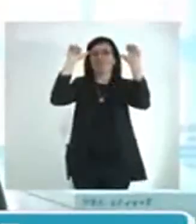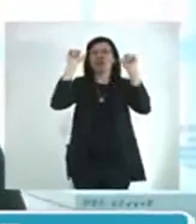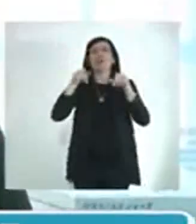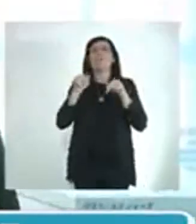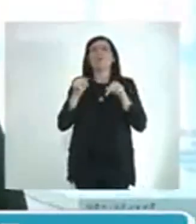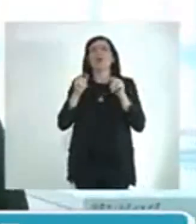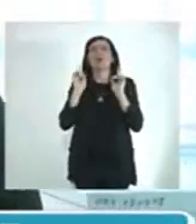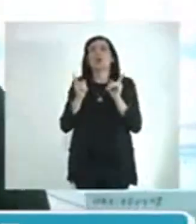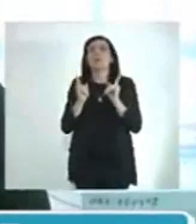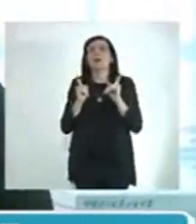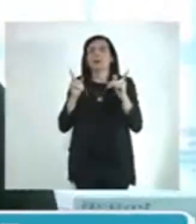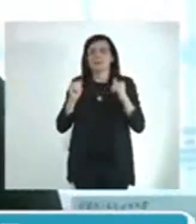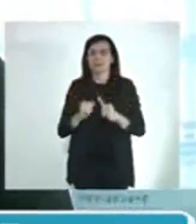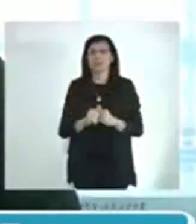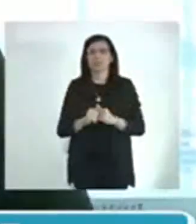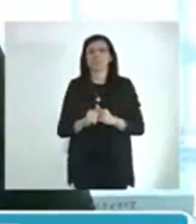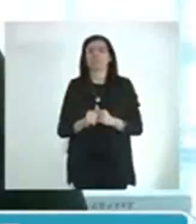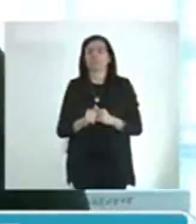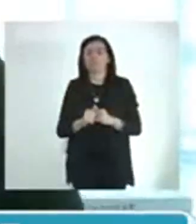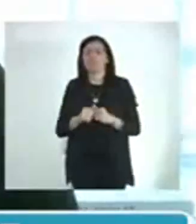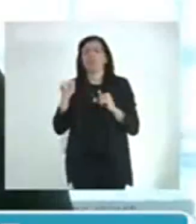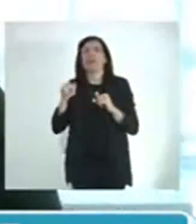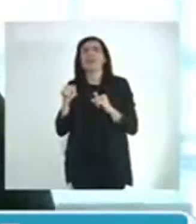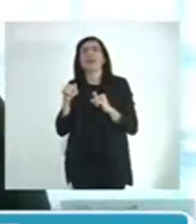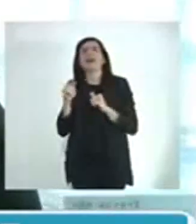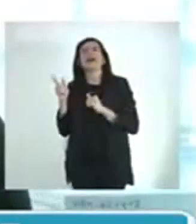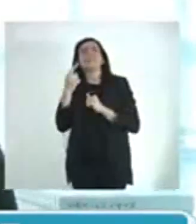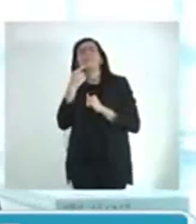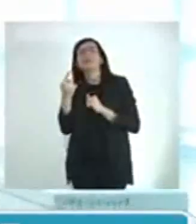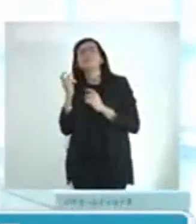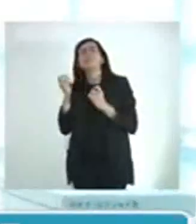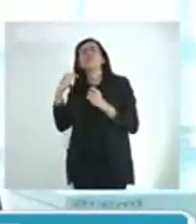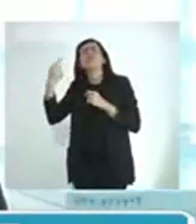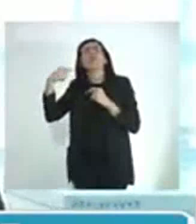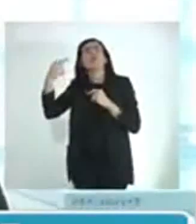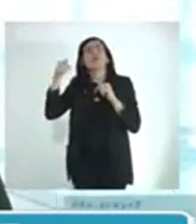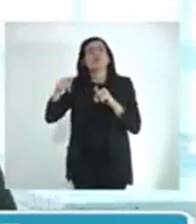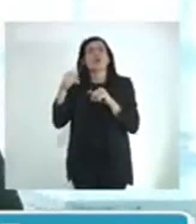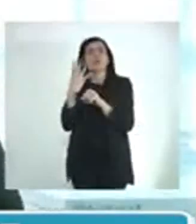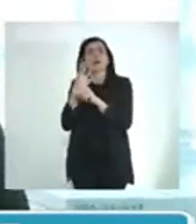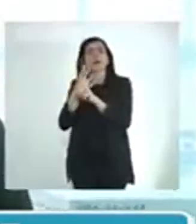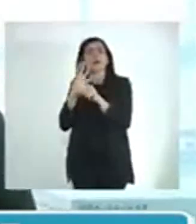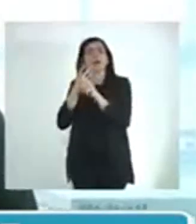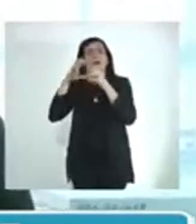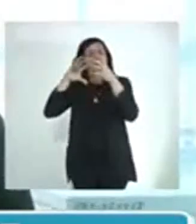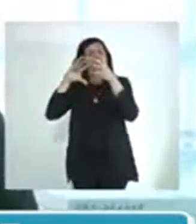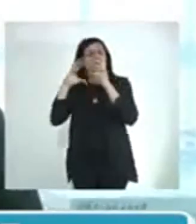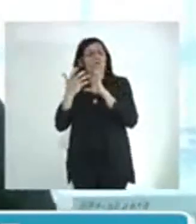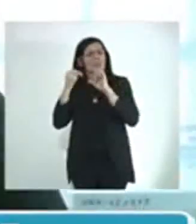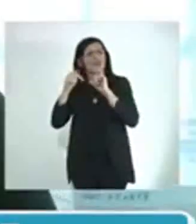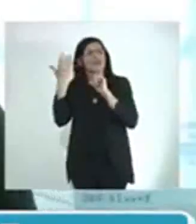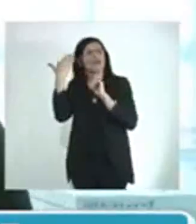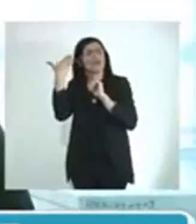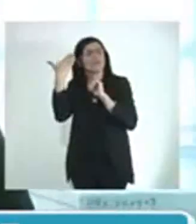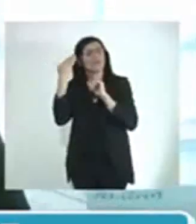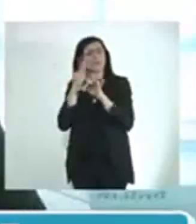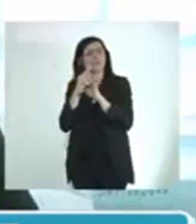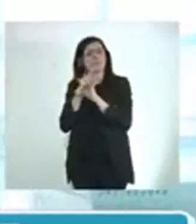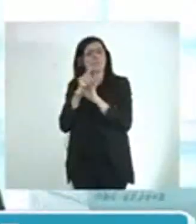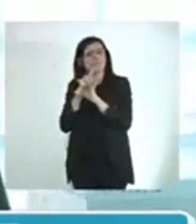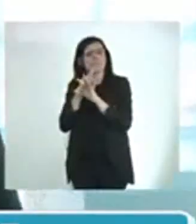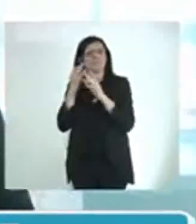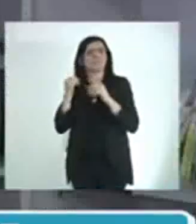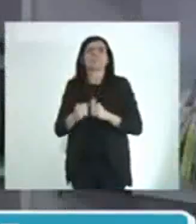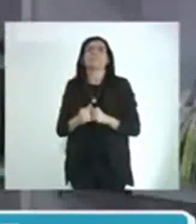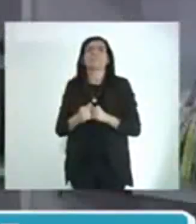ver, contame, ¿con qué seguimos en este cuarto Congreso Internacional de Educación, en este cuarto y último para muchos docentes